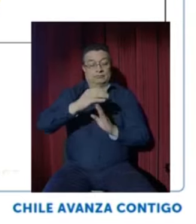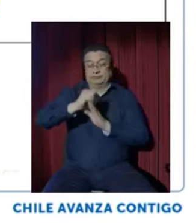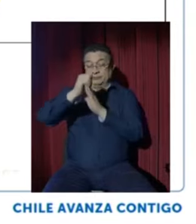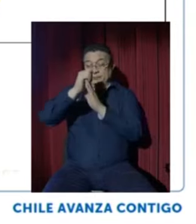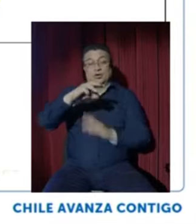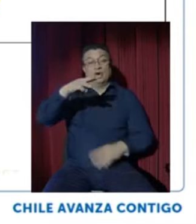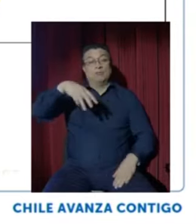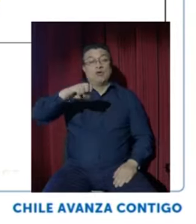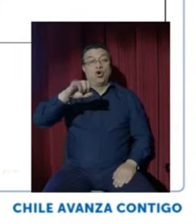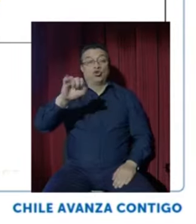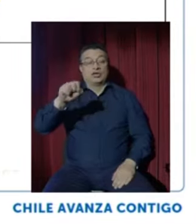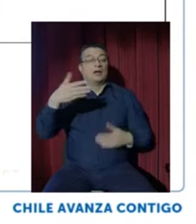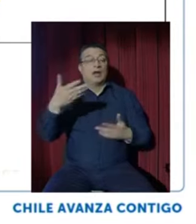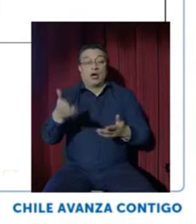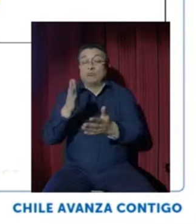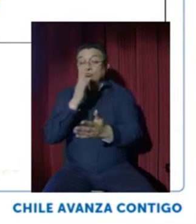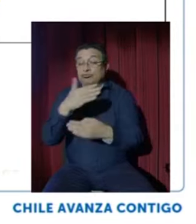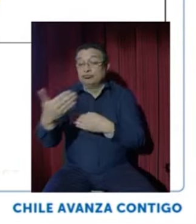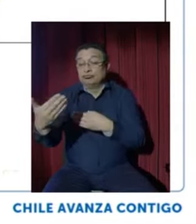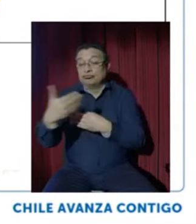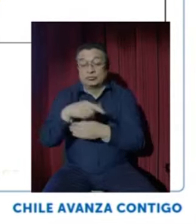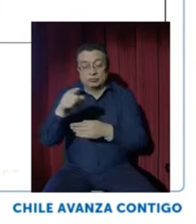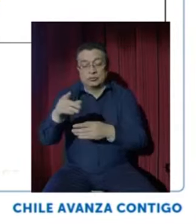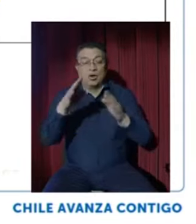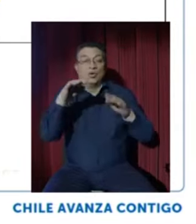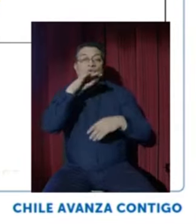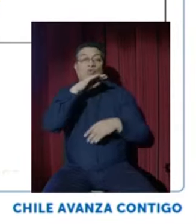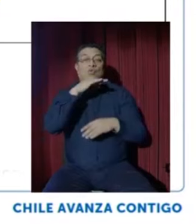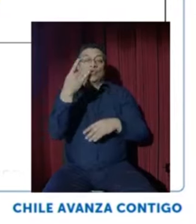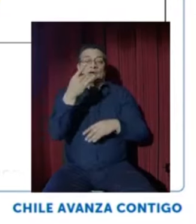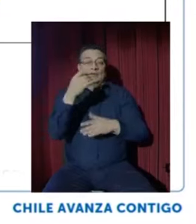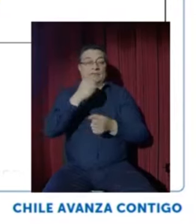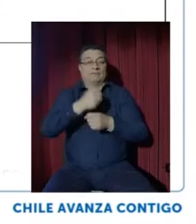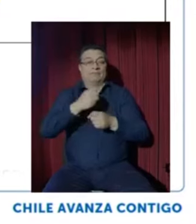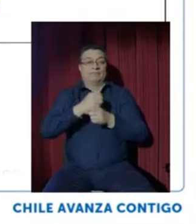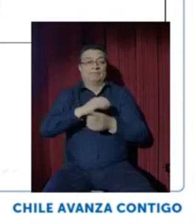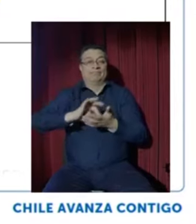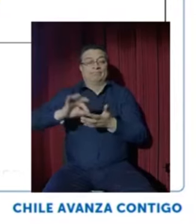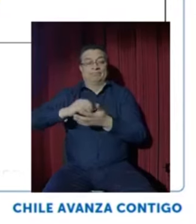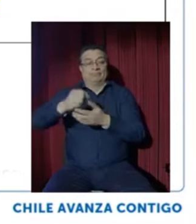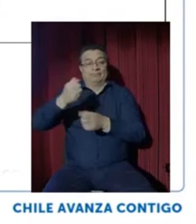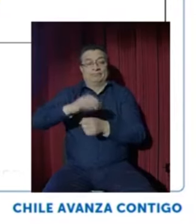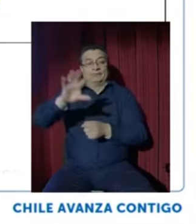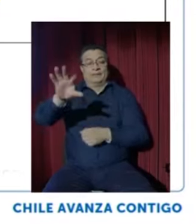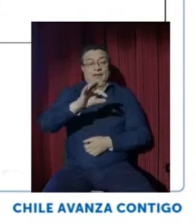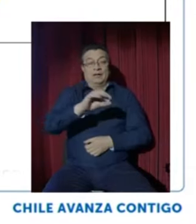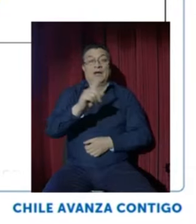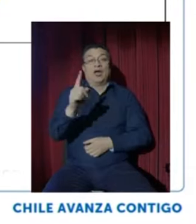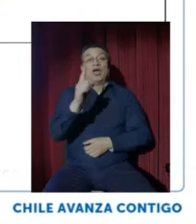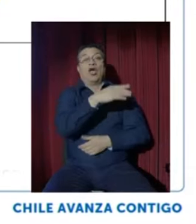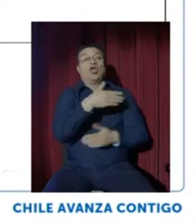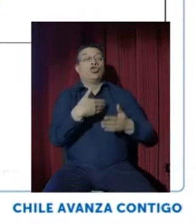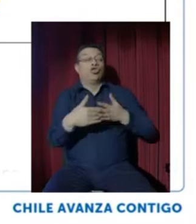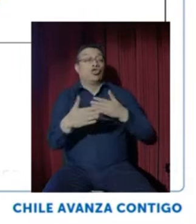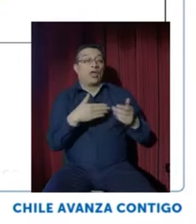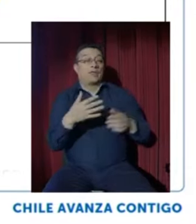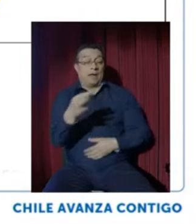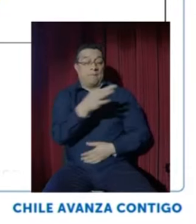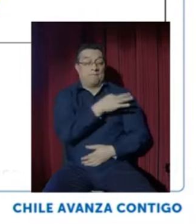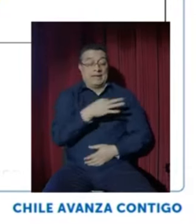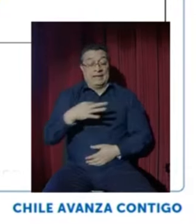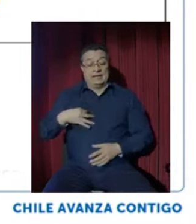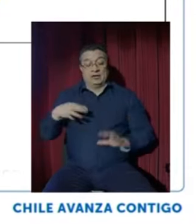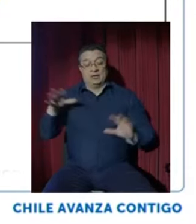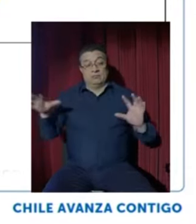no está acá porque está atendiendo justamente una emergencia de empleo en la subsecretaría delab no perdón en el Ministerio asociado